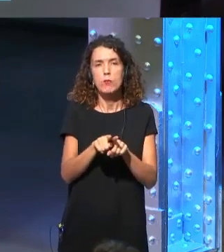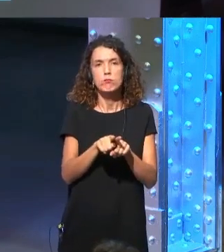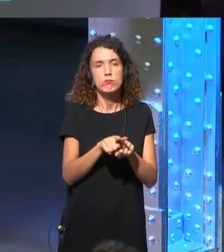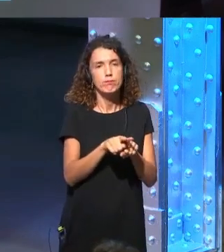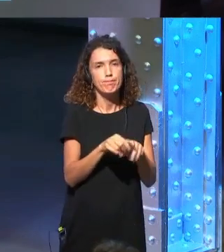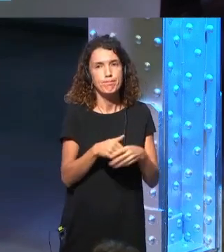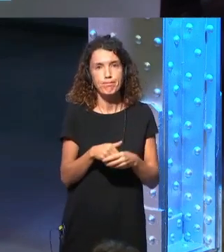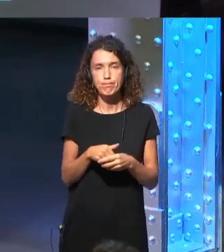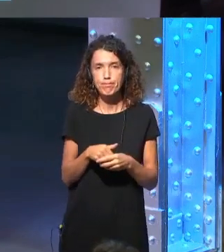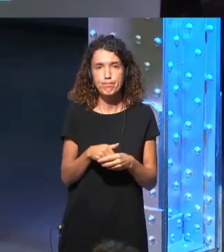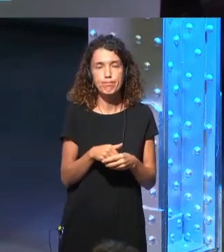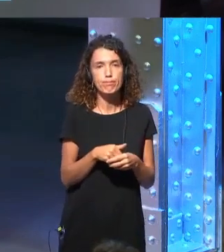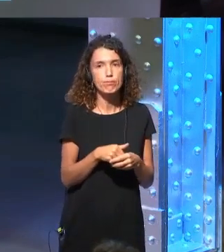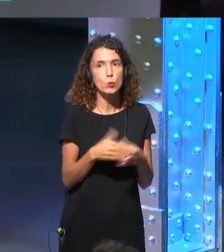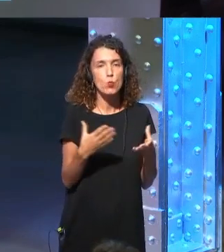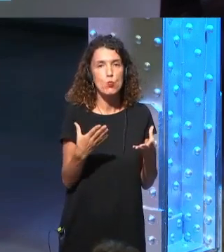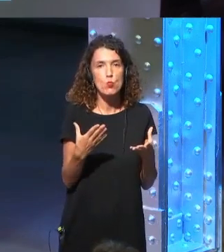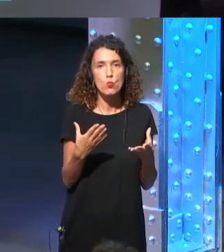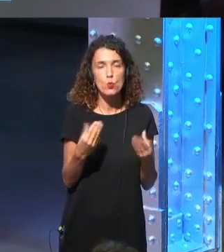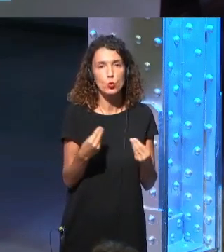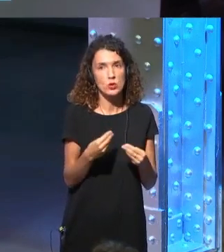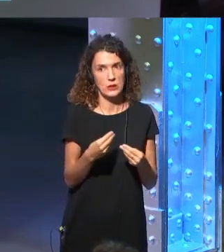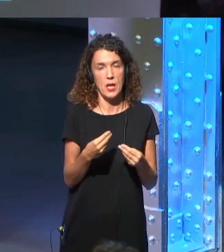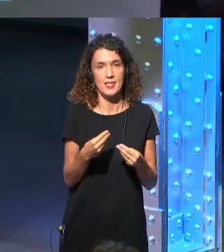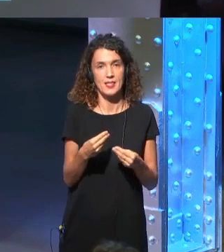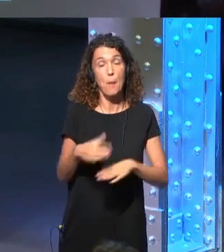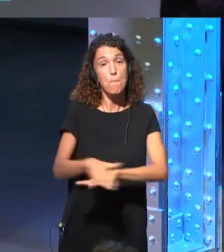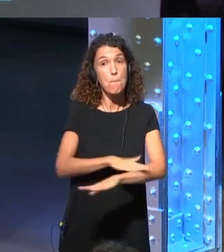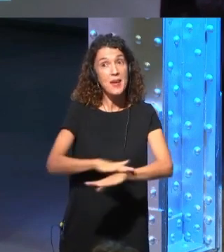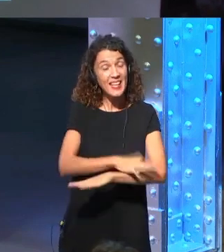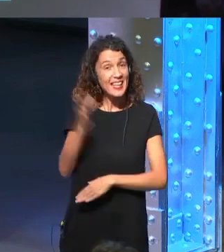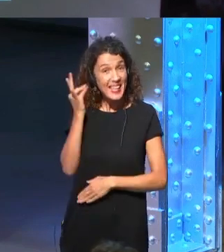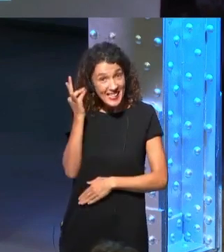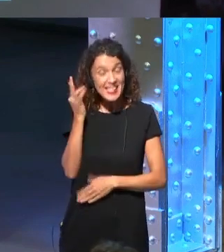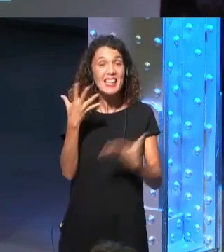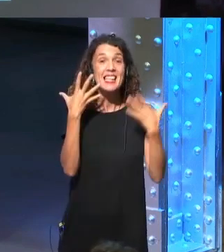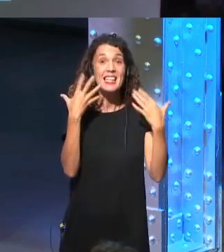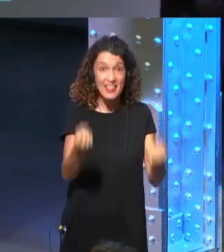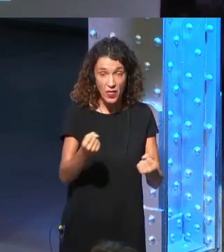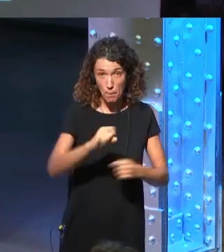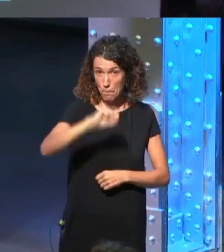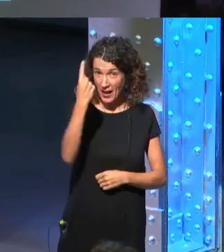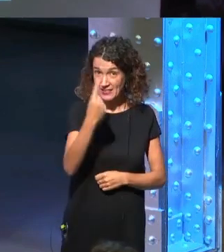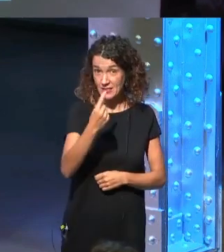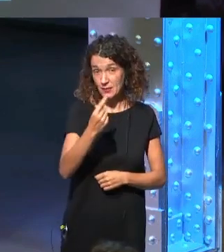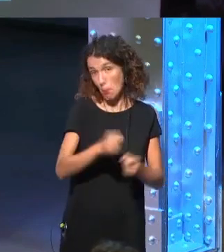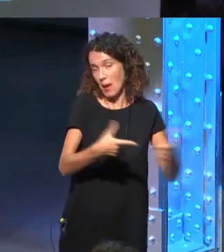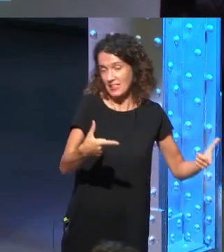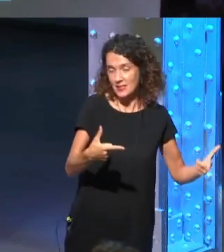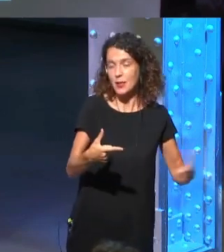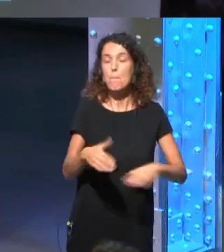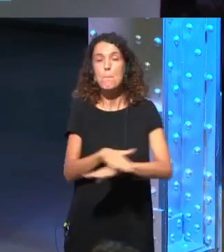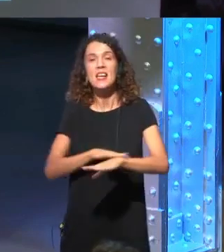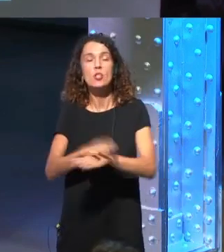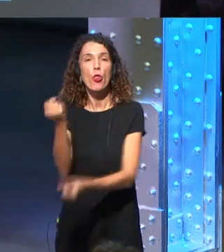ha habido muchas más ministras de sanidad que ministros, por ejemplo, de finanzas,